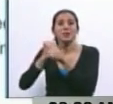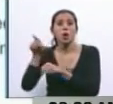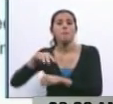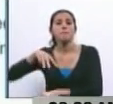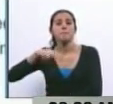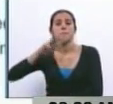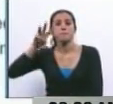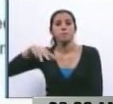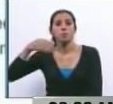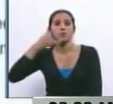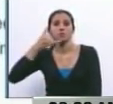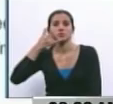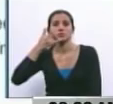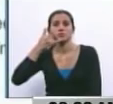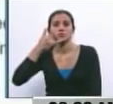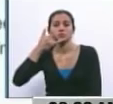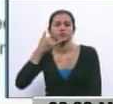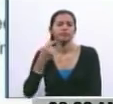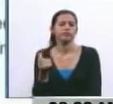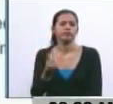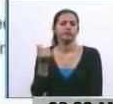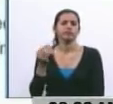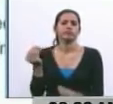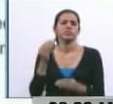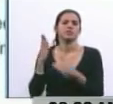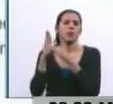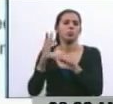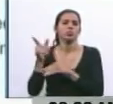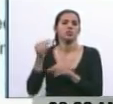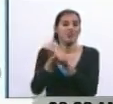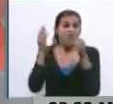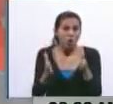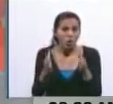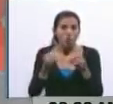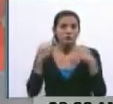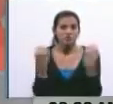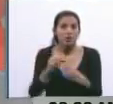en líneas huelen a saboteo. Bueno, aparte de la participación